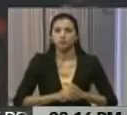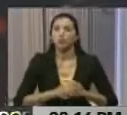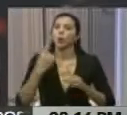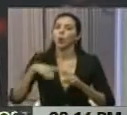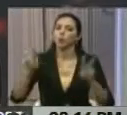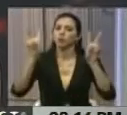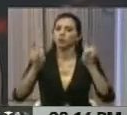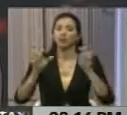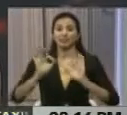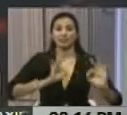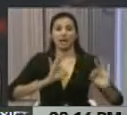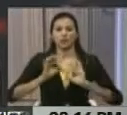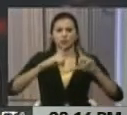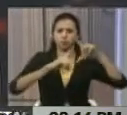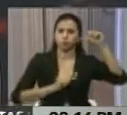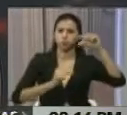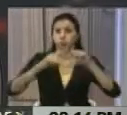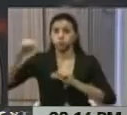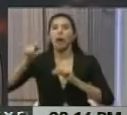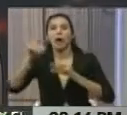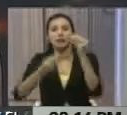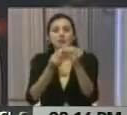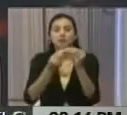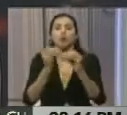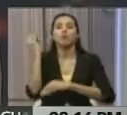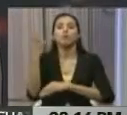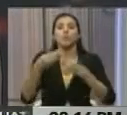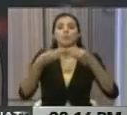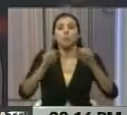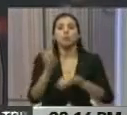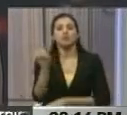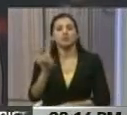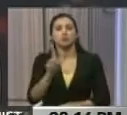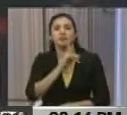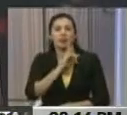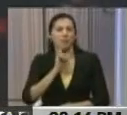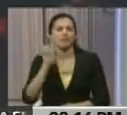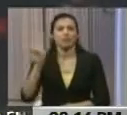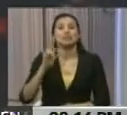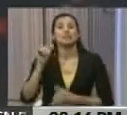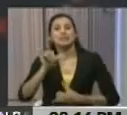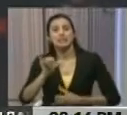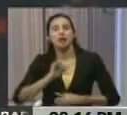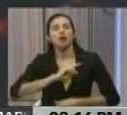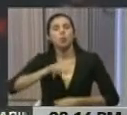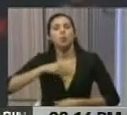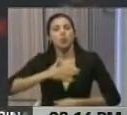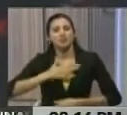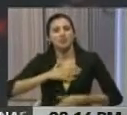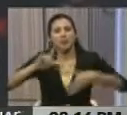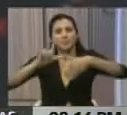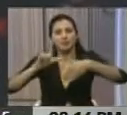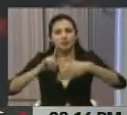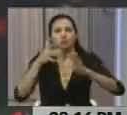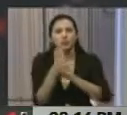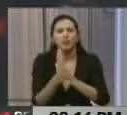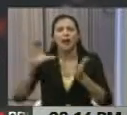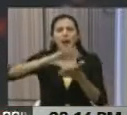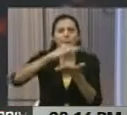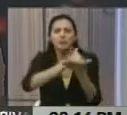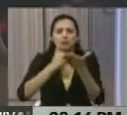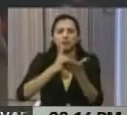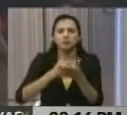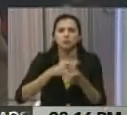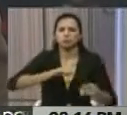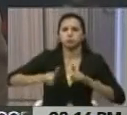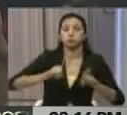Cambiamos de tema. En el Teatro Teresa Carreño se realiza el Foro Público Venezuela y Nuestra América ante la crisis del capitalismo y la geopolítica imperial como